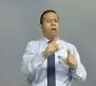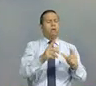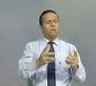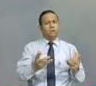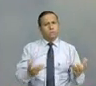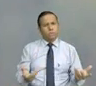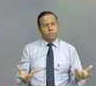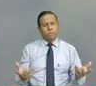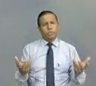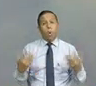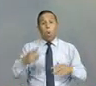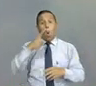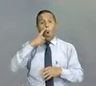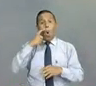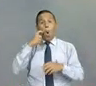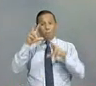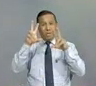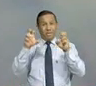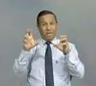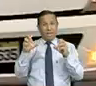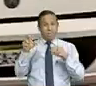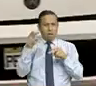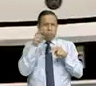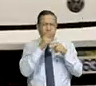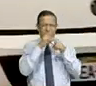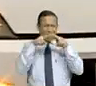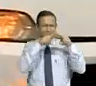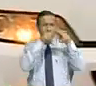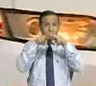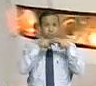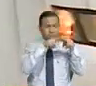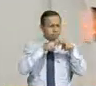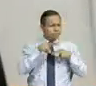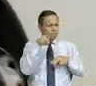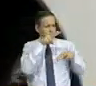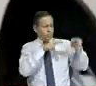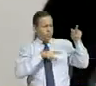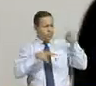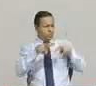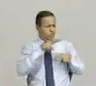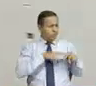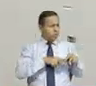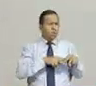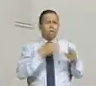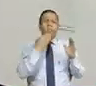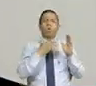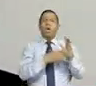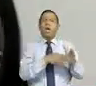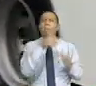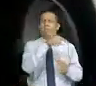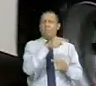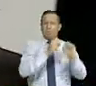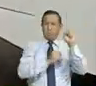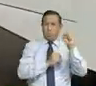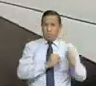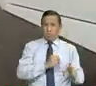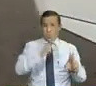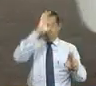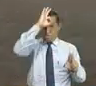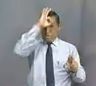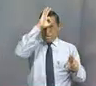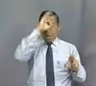de Participación Ciudadana y Control Social se refirió a lo que encontraron en el sanatorio del sur de la ciudad. Existieron